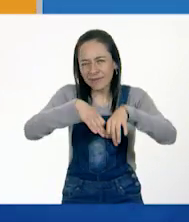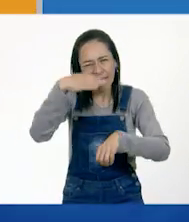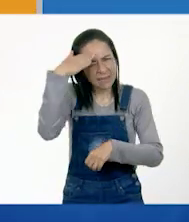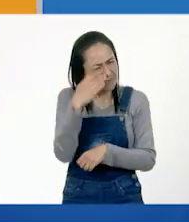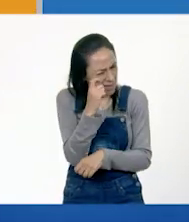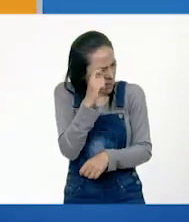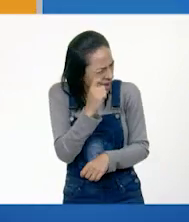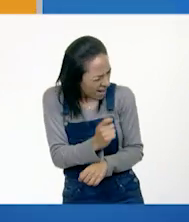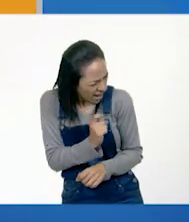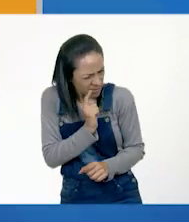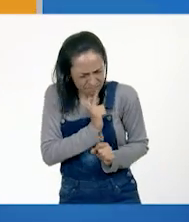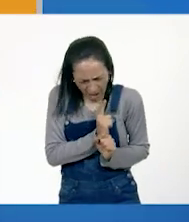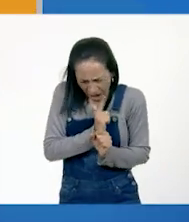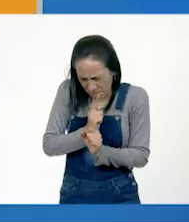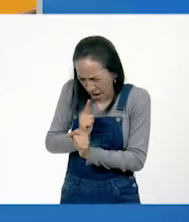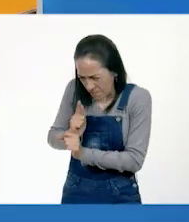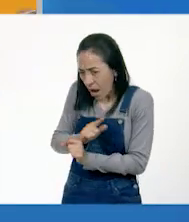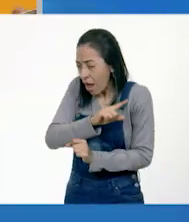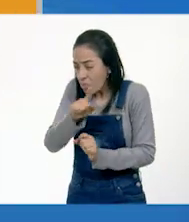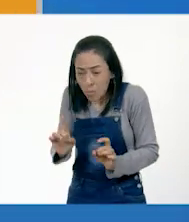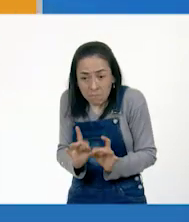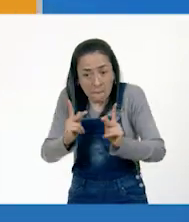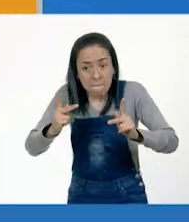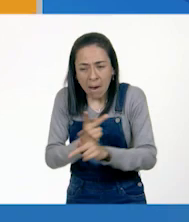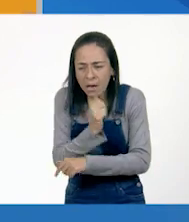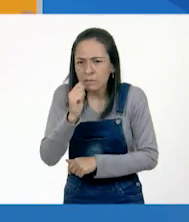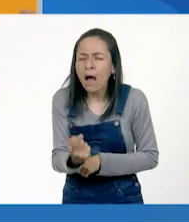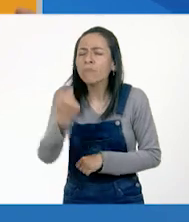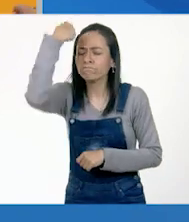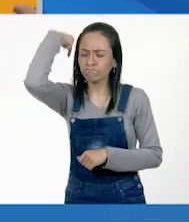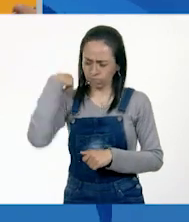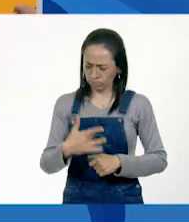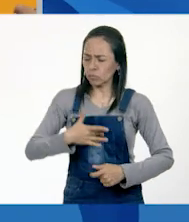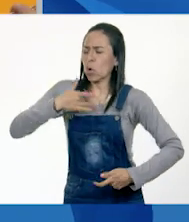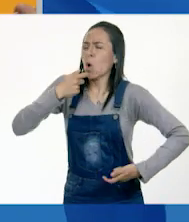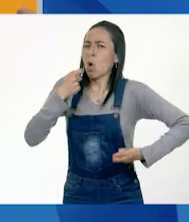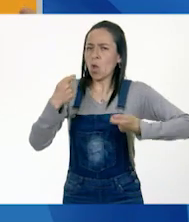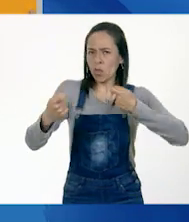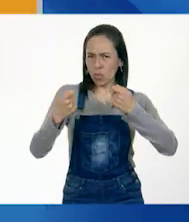cada situación, y así podremos poner manos en acción.